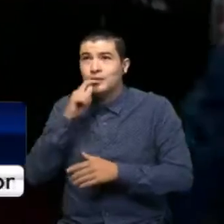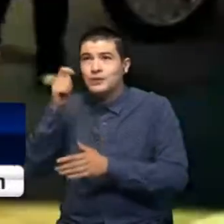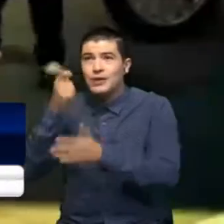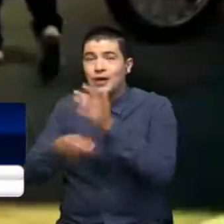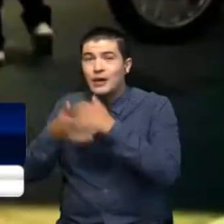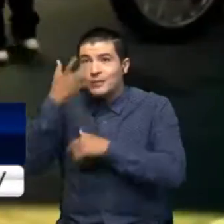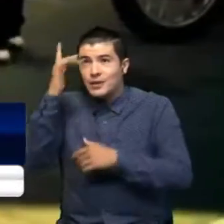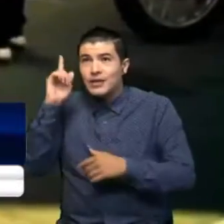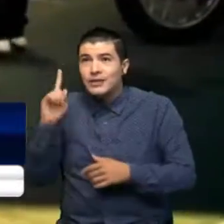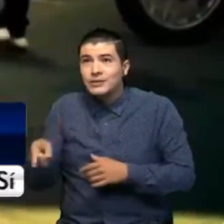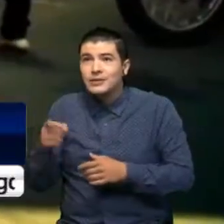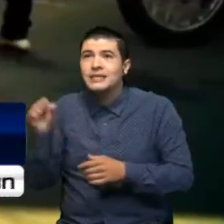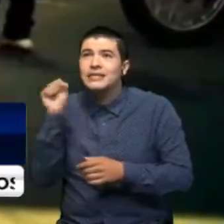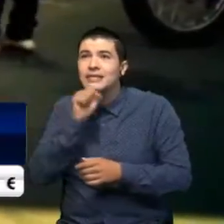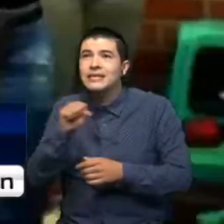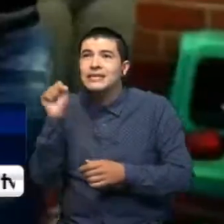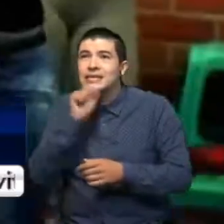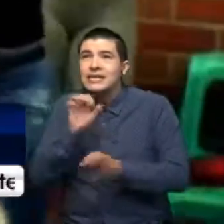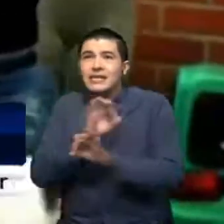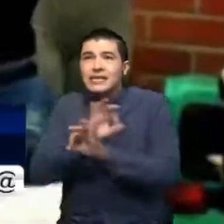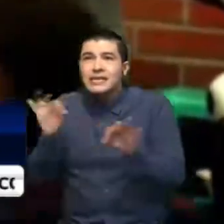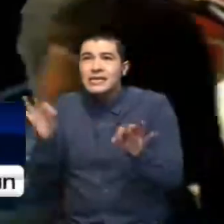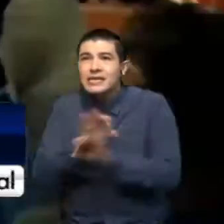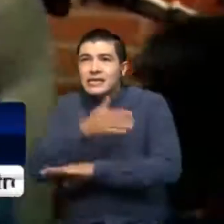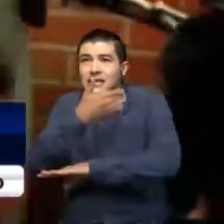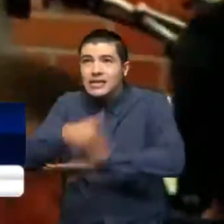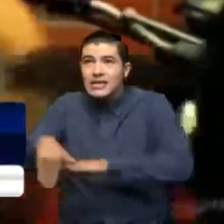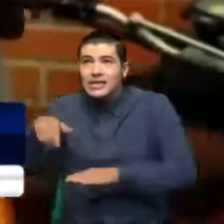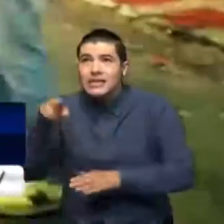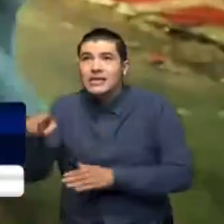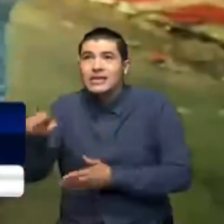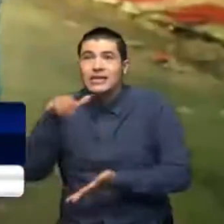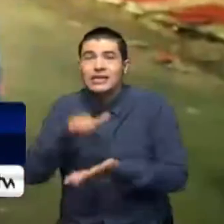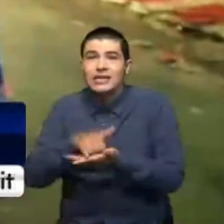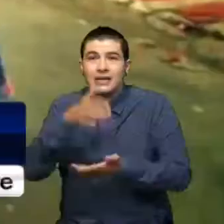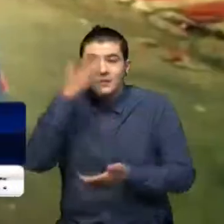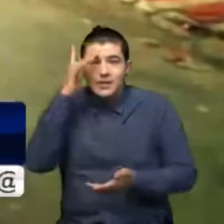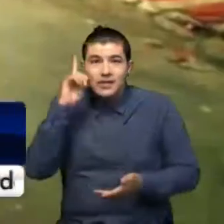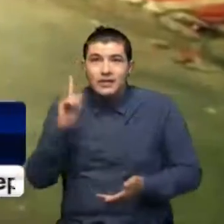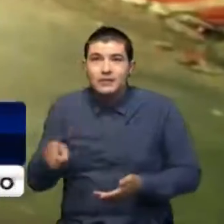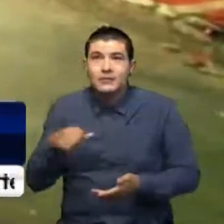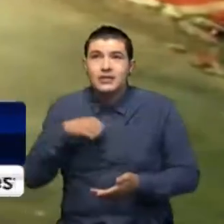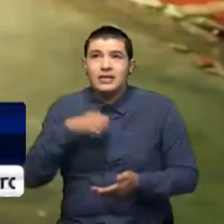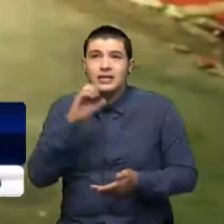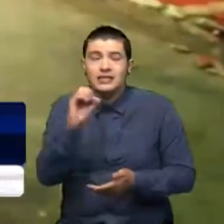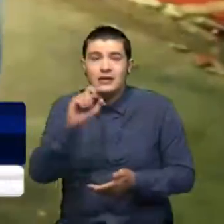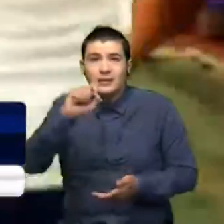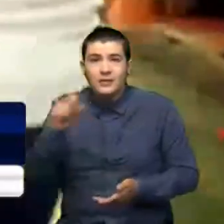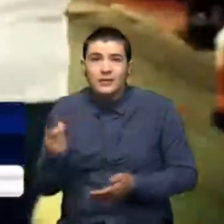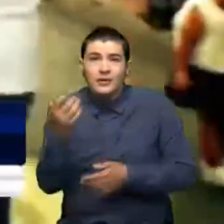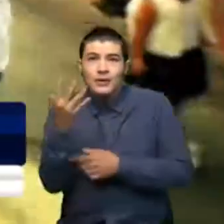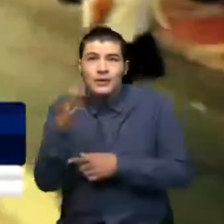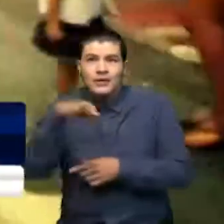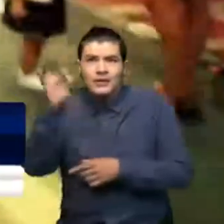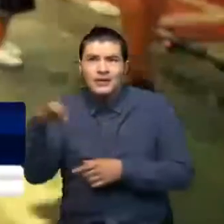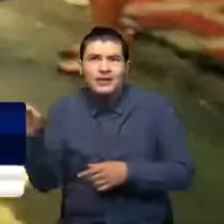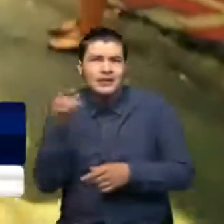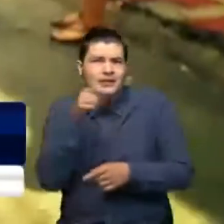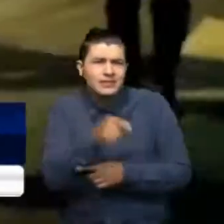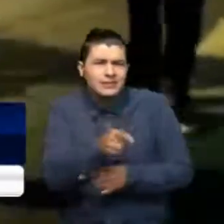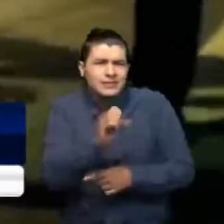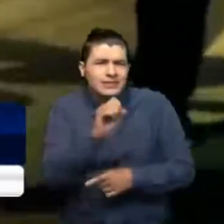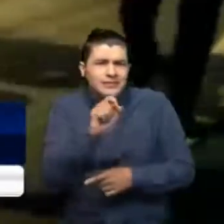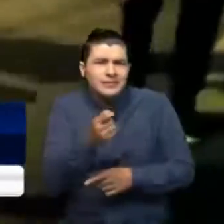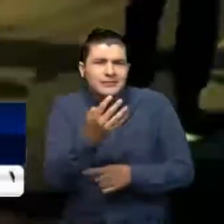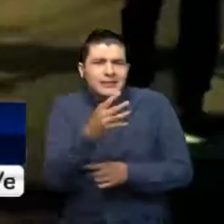tomar cerveza sin alcohol en plena vía pública ya que la bebida tenía 0.4 de alcohol una cantidad mínima